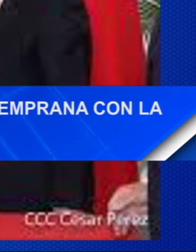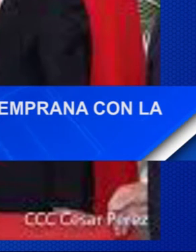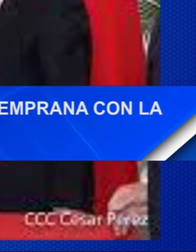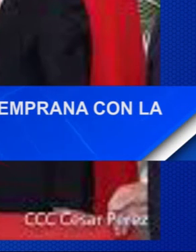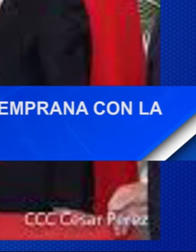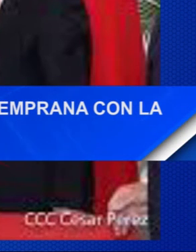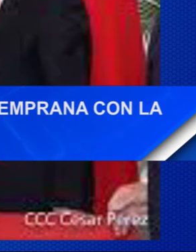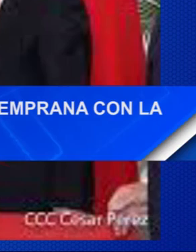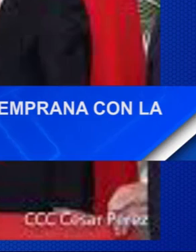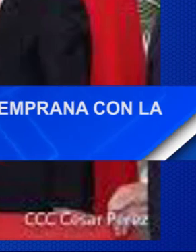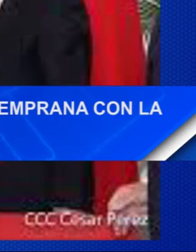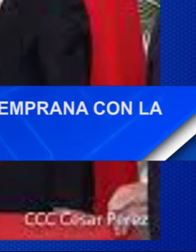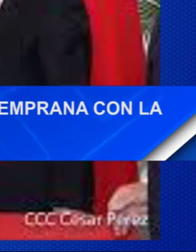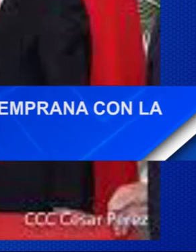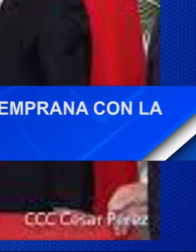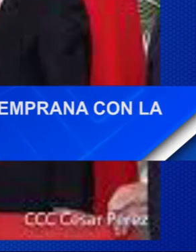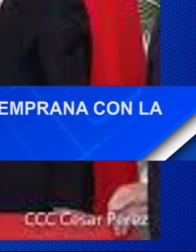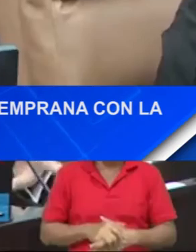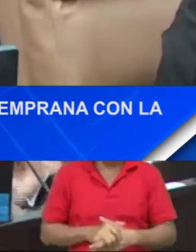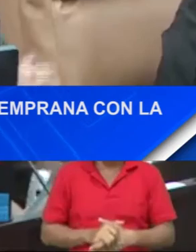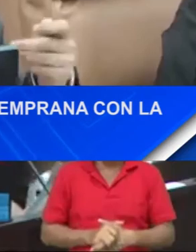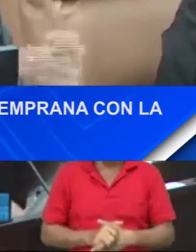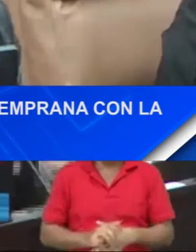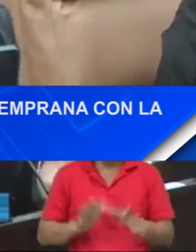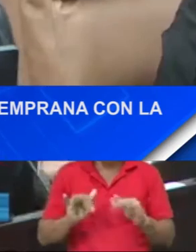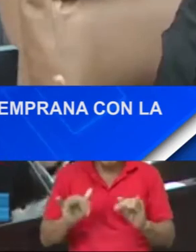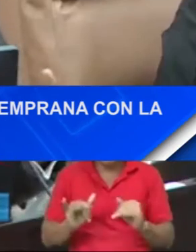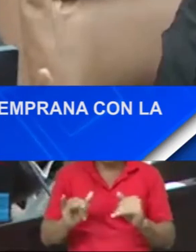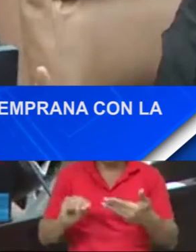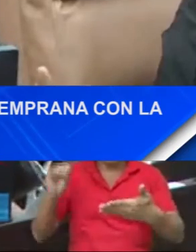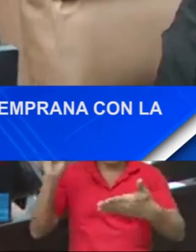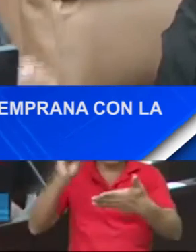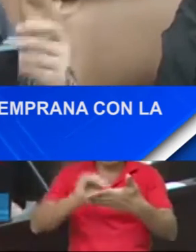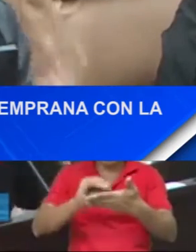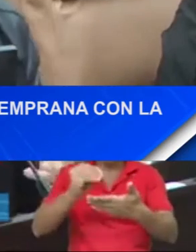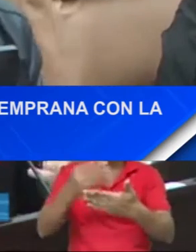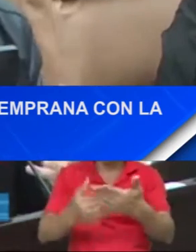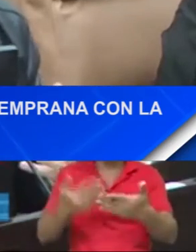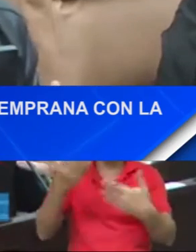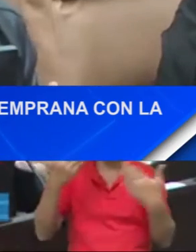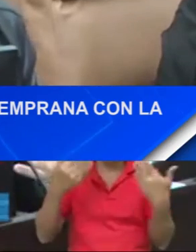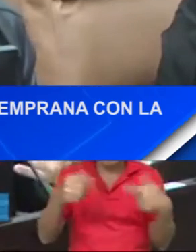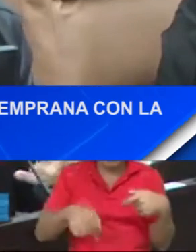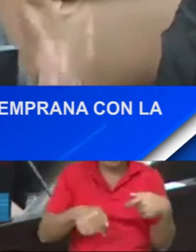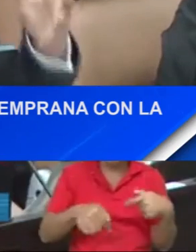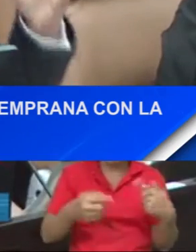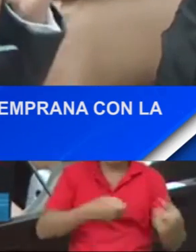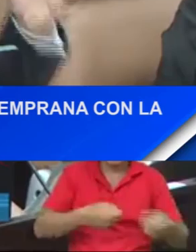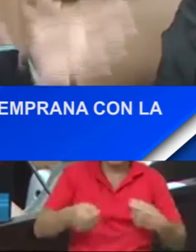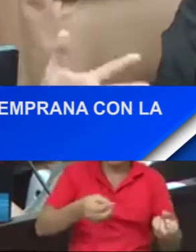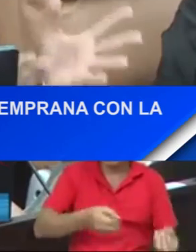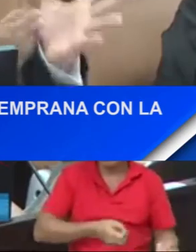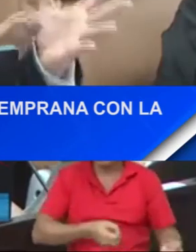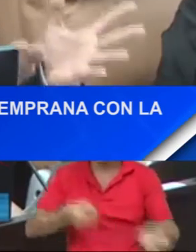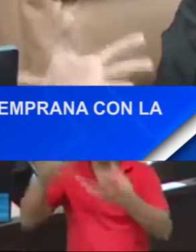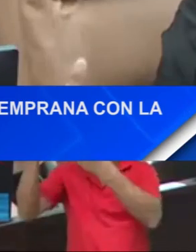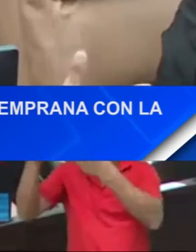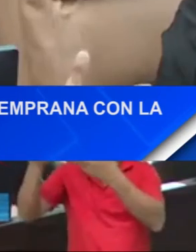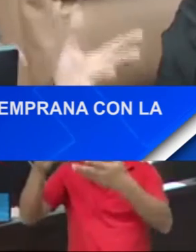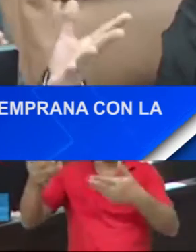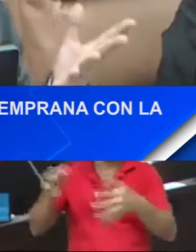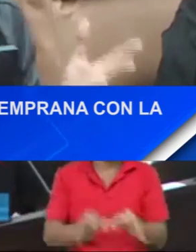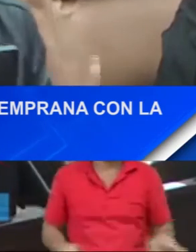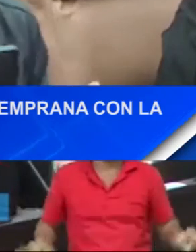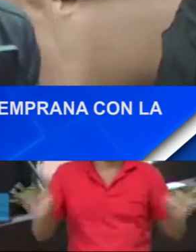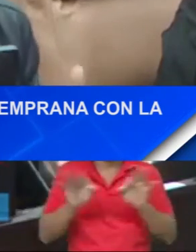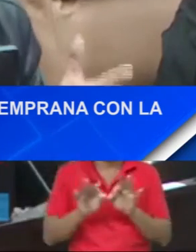y de inversión que va a tener Nicaragua. Introducir productos de capital